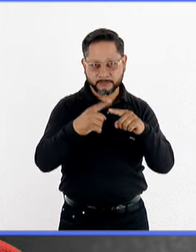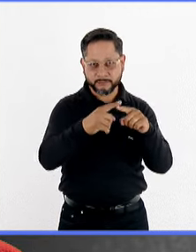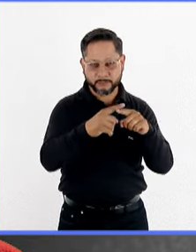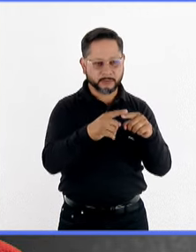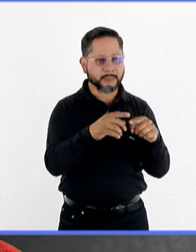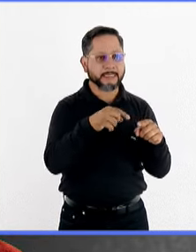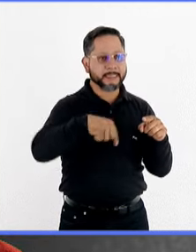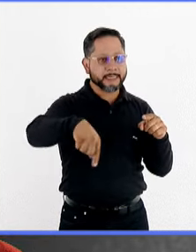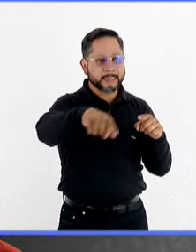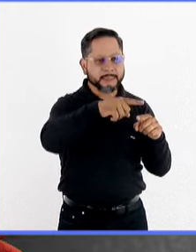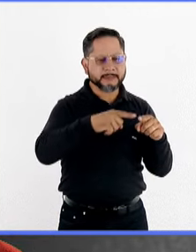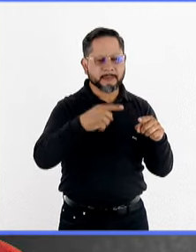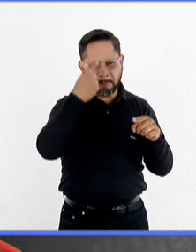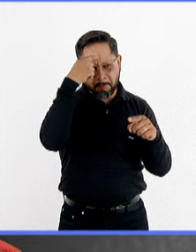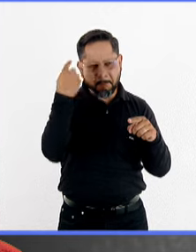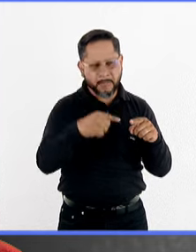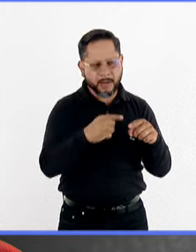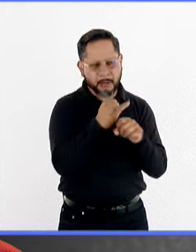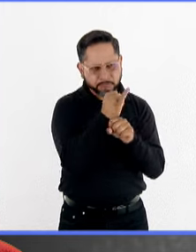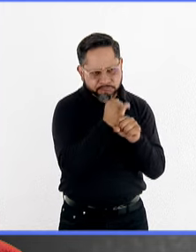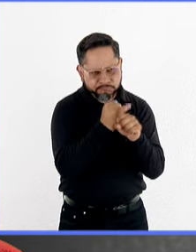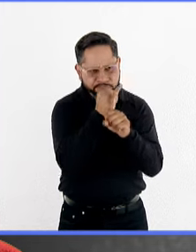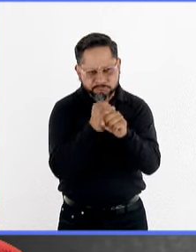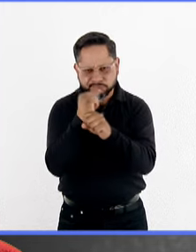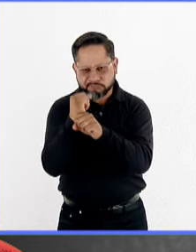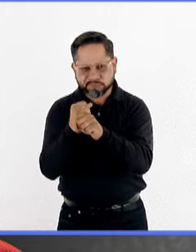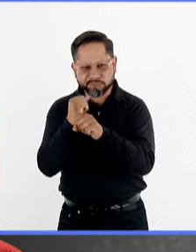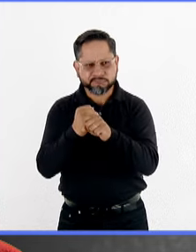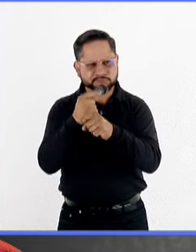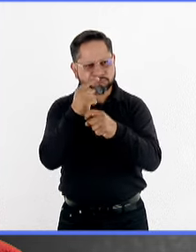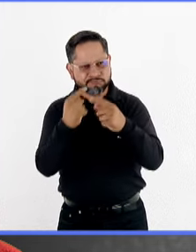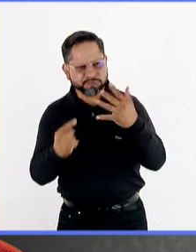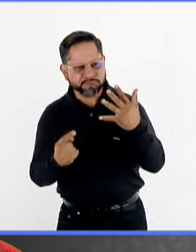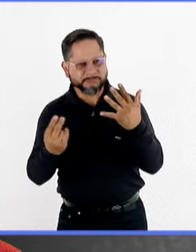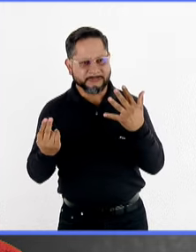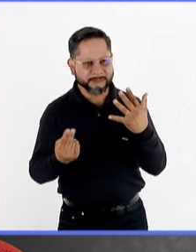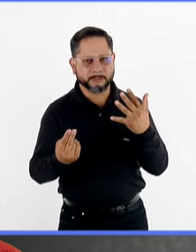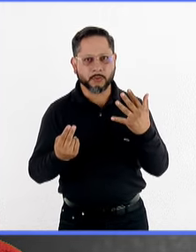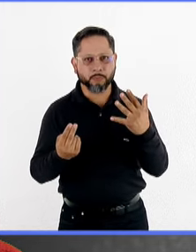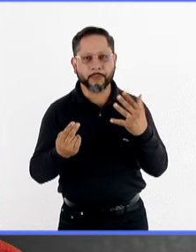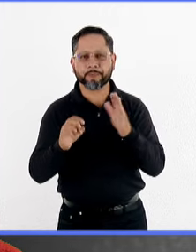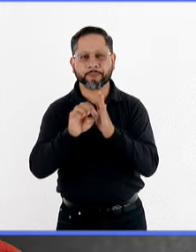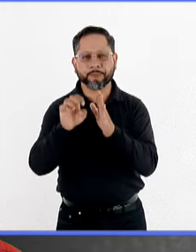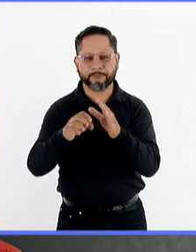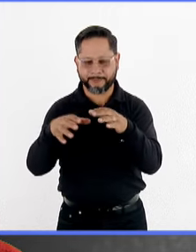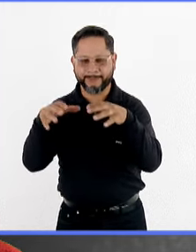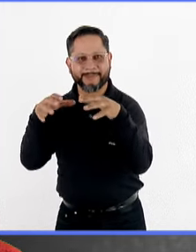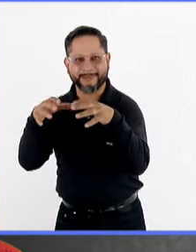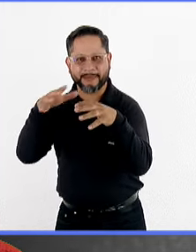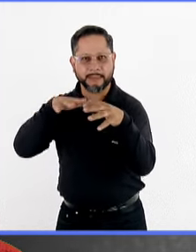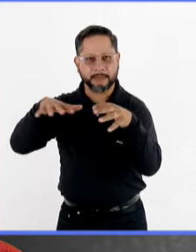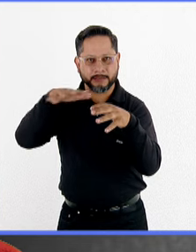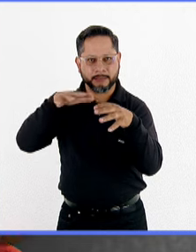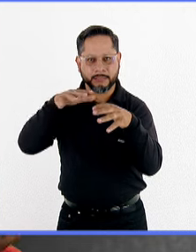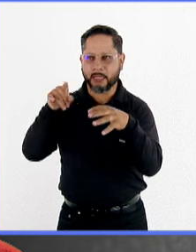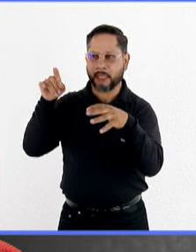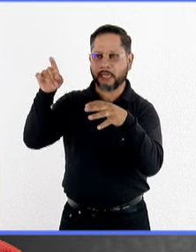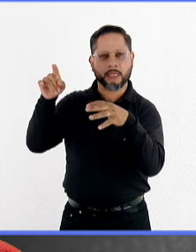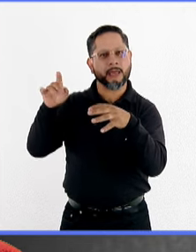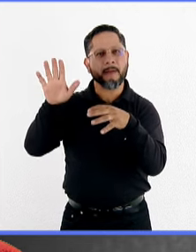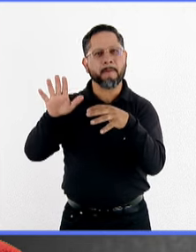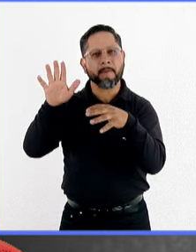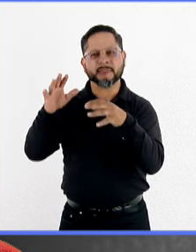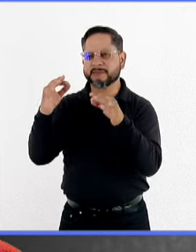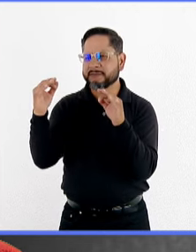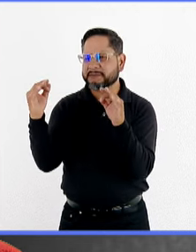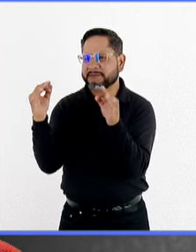a necesidades de investigación. Es decir, tenemos, por ejemplo, una colección de plantas del trópico, pero